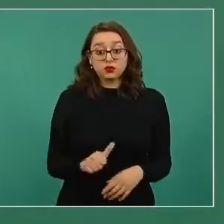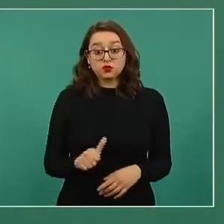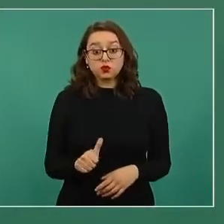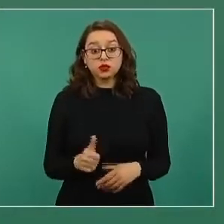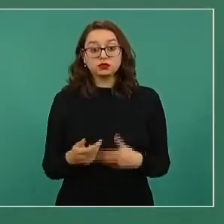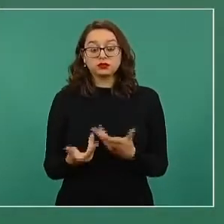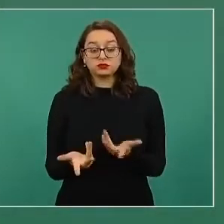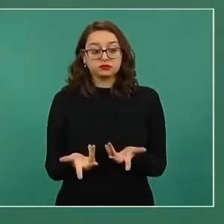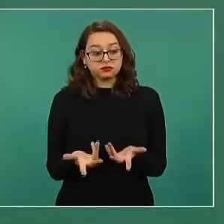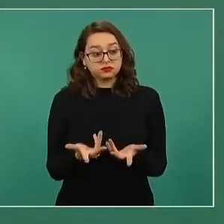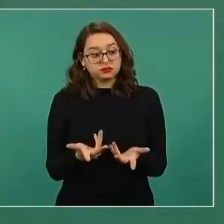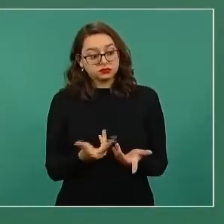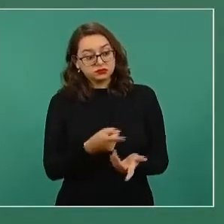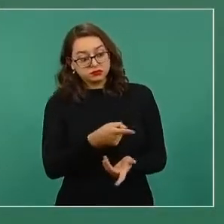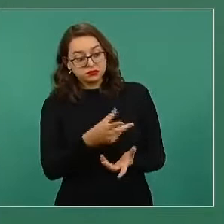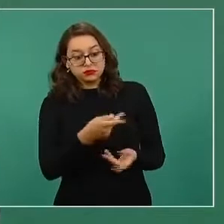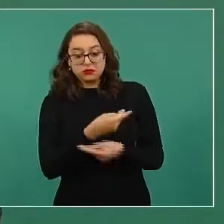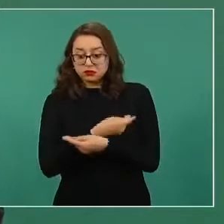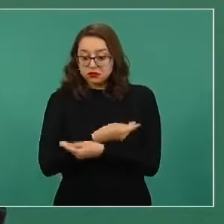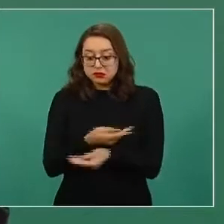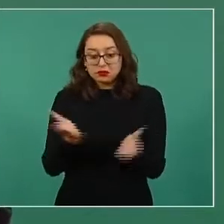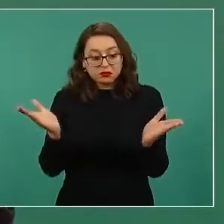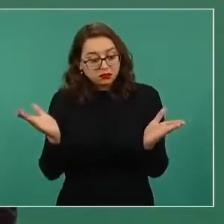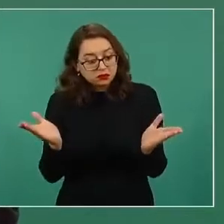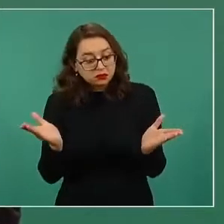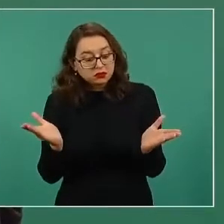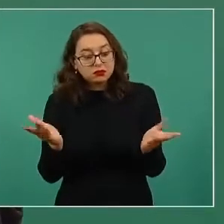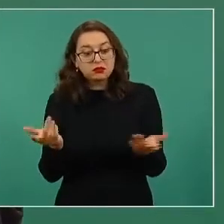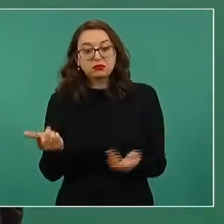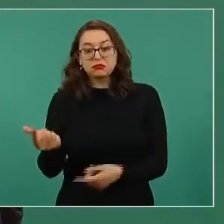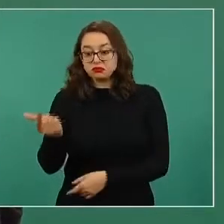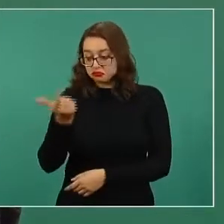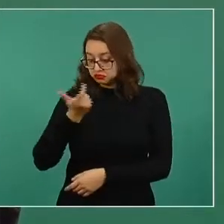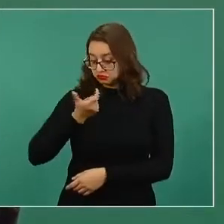dice Bernal, ya nos toca